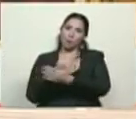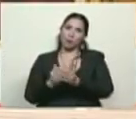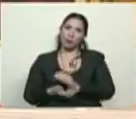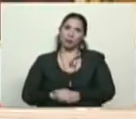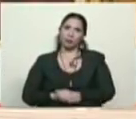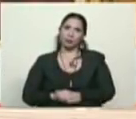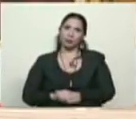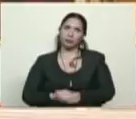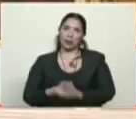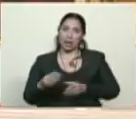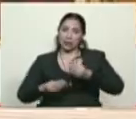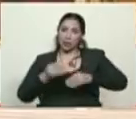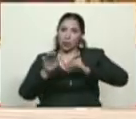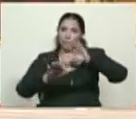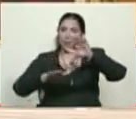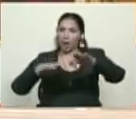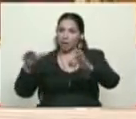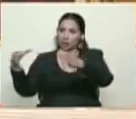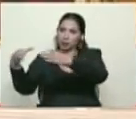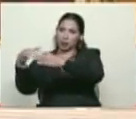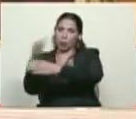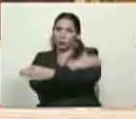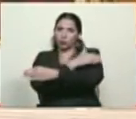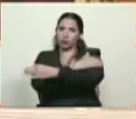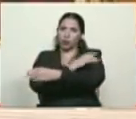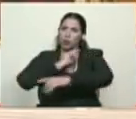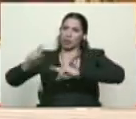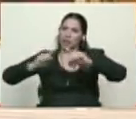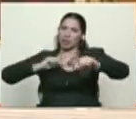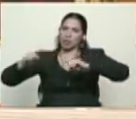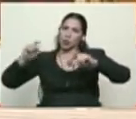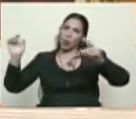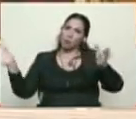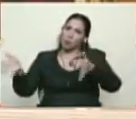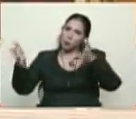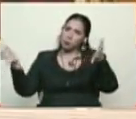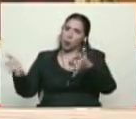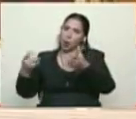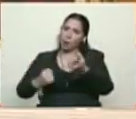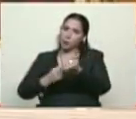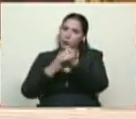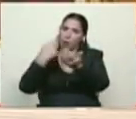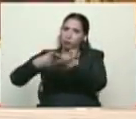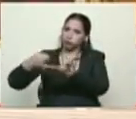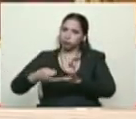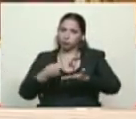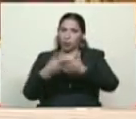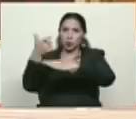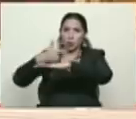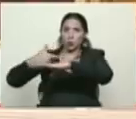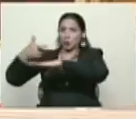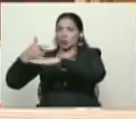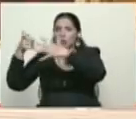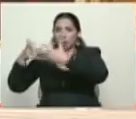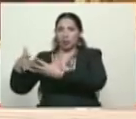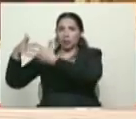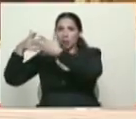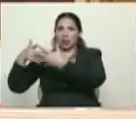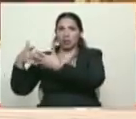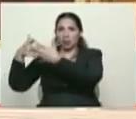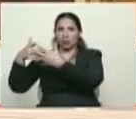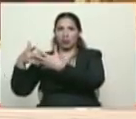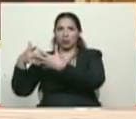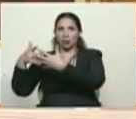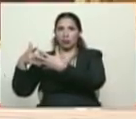en marcha, dirigido, promovido, financiado y apoyado desde el gobierno de los Estados Unidos